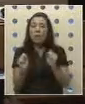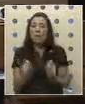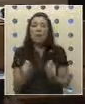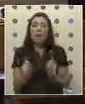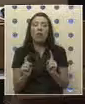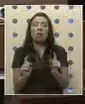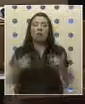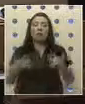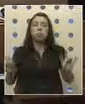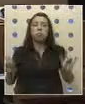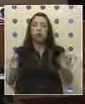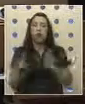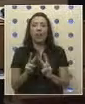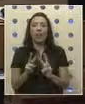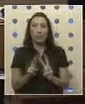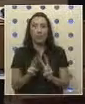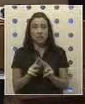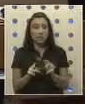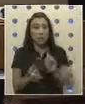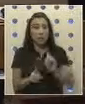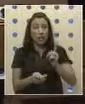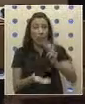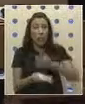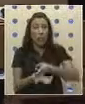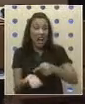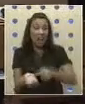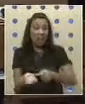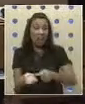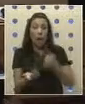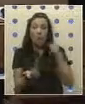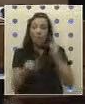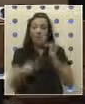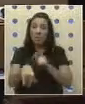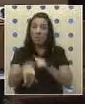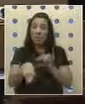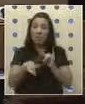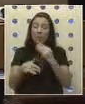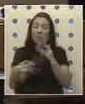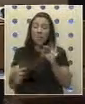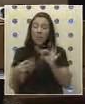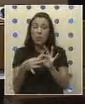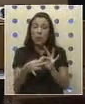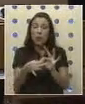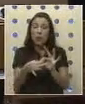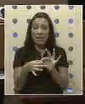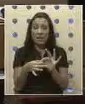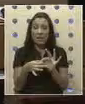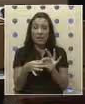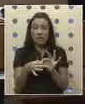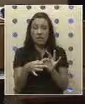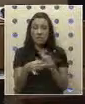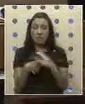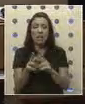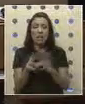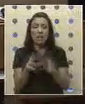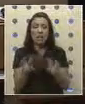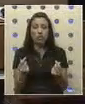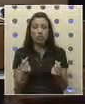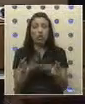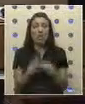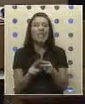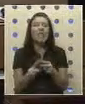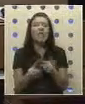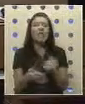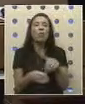proceso. Como aquí no son obligatorias, pero sí son simultáneas y sí son vinculantes, se busca resolver el problema que hacemos con los